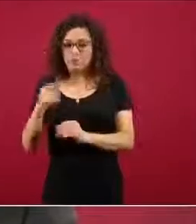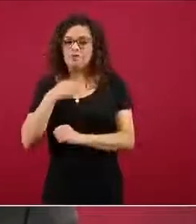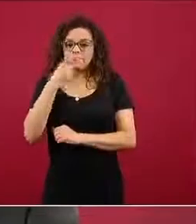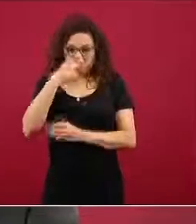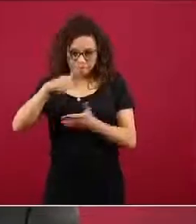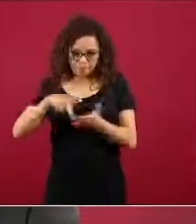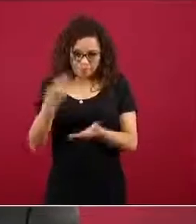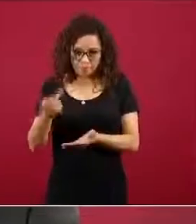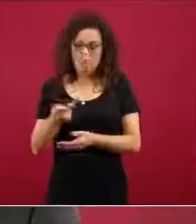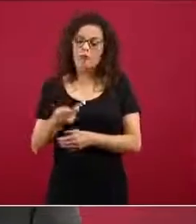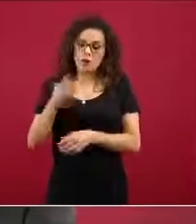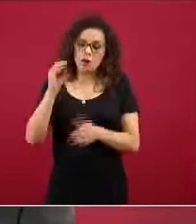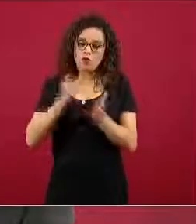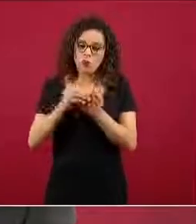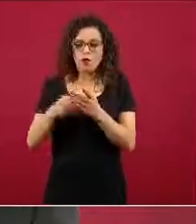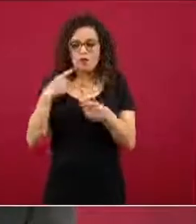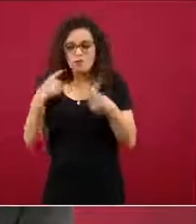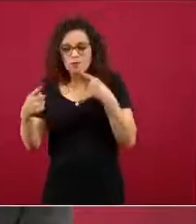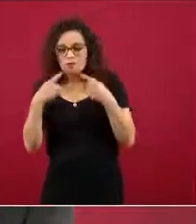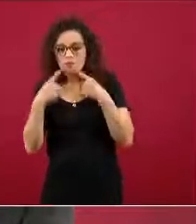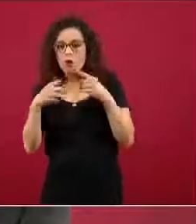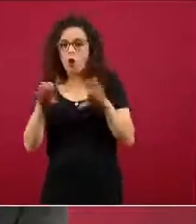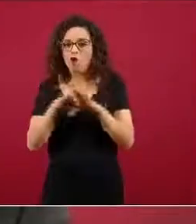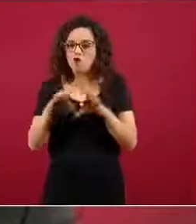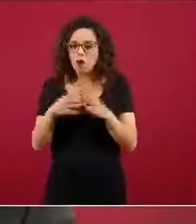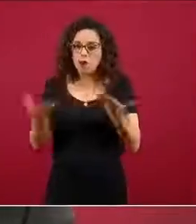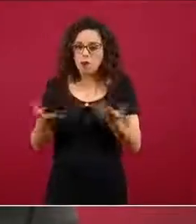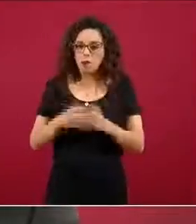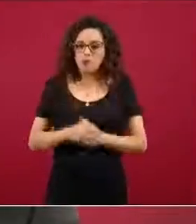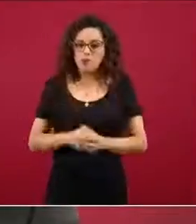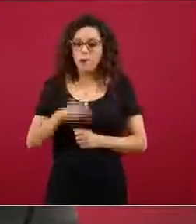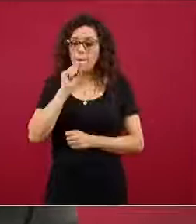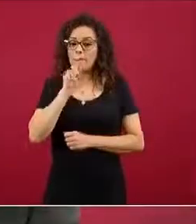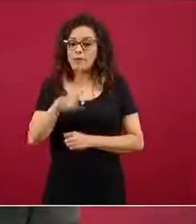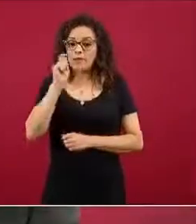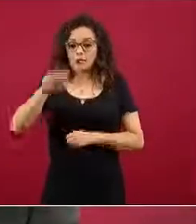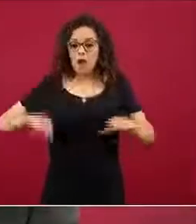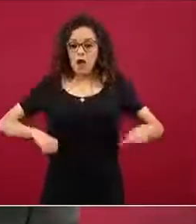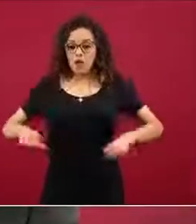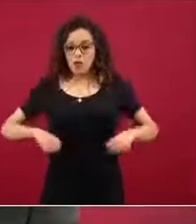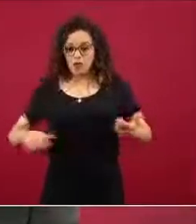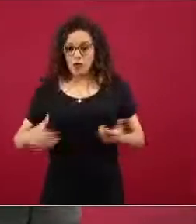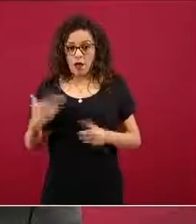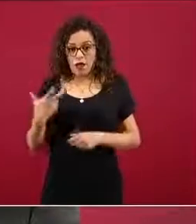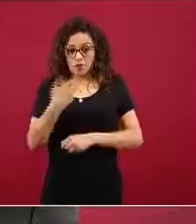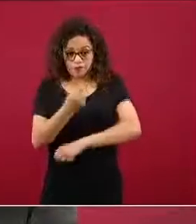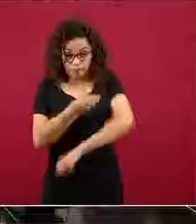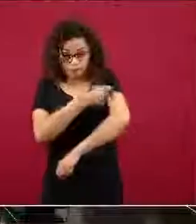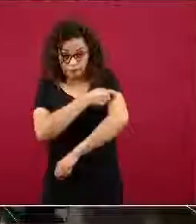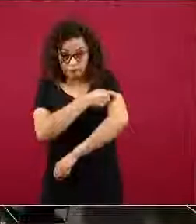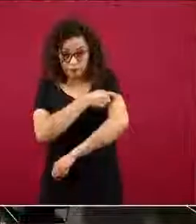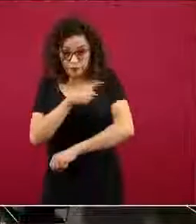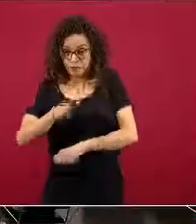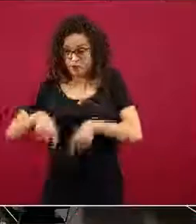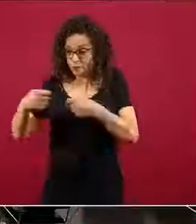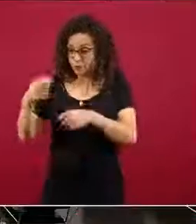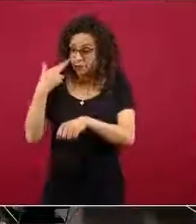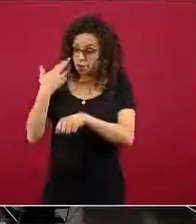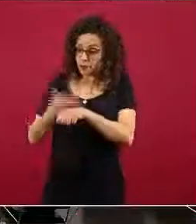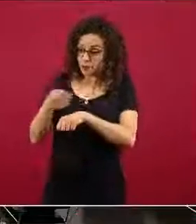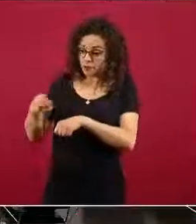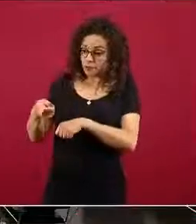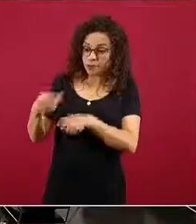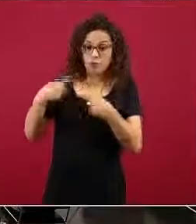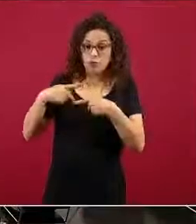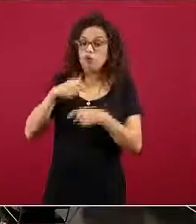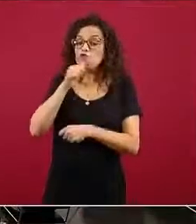En general, las actividades clínicas, incluyendo la propia inyección, no están a cargo de personas que no tengan un entrenamiento formal de